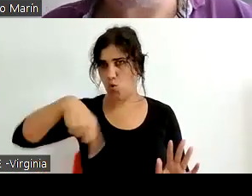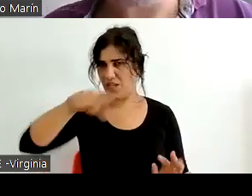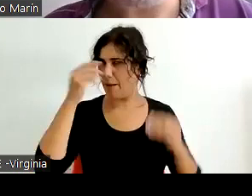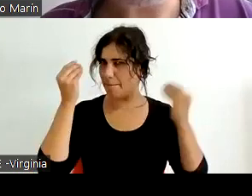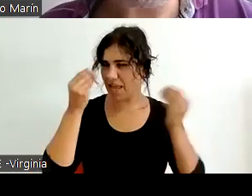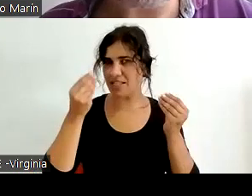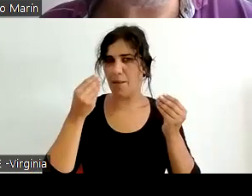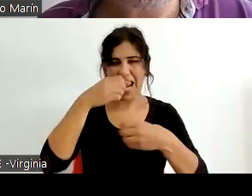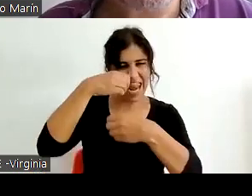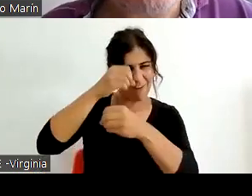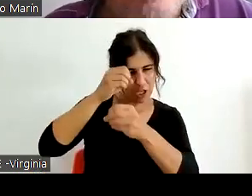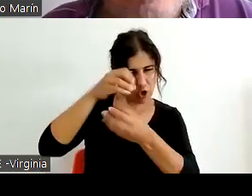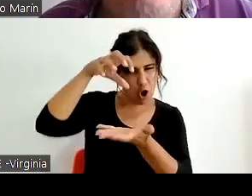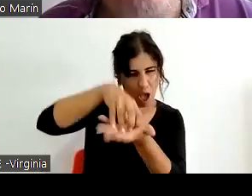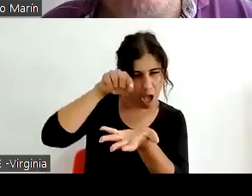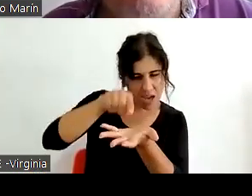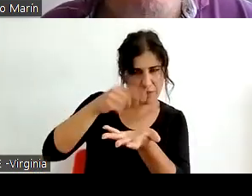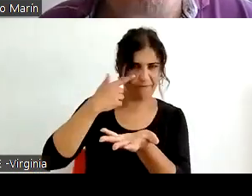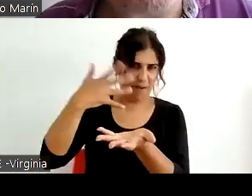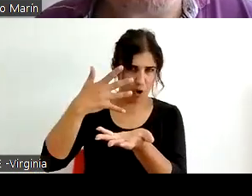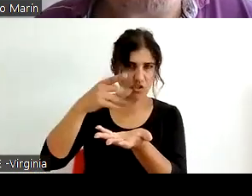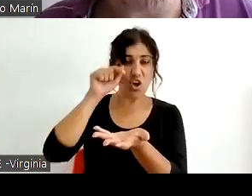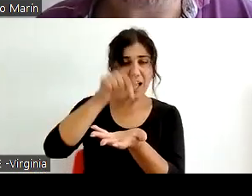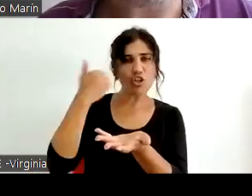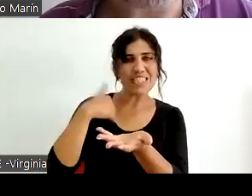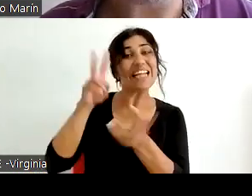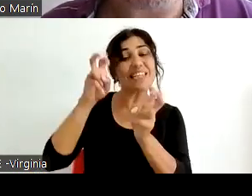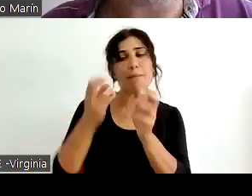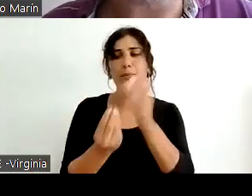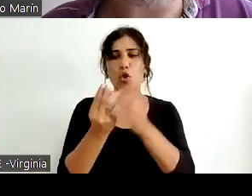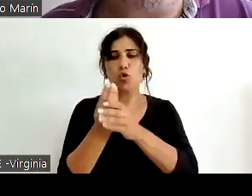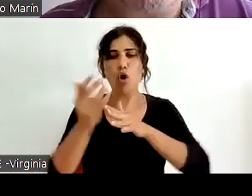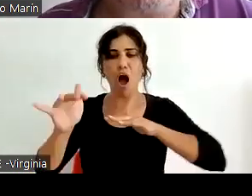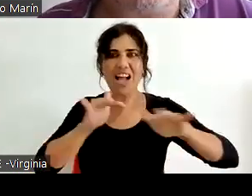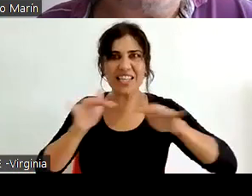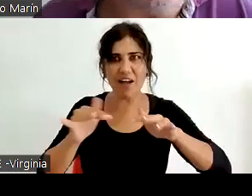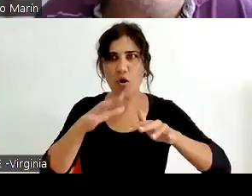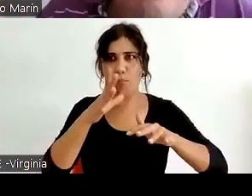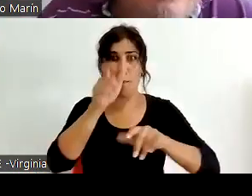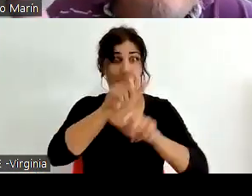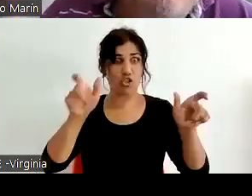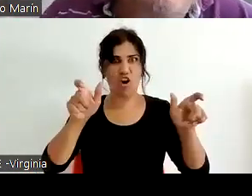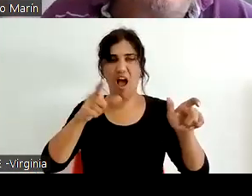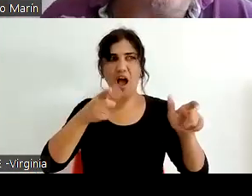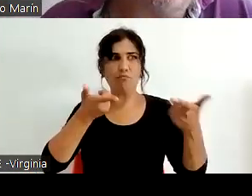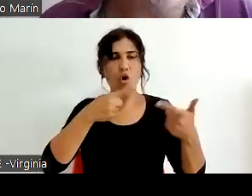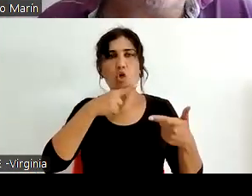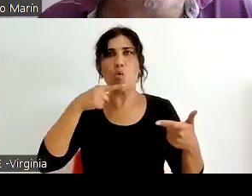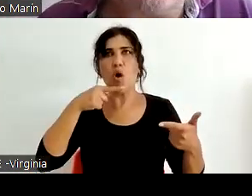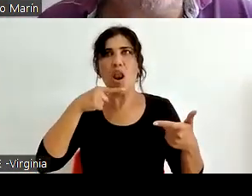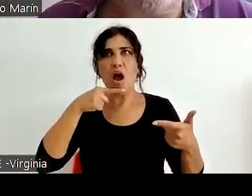laboratorios muy conocidos que han activado este producto porque la gente nota bastante alivio, y LR lo